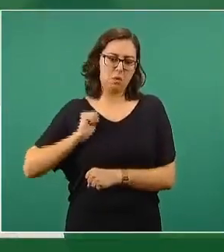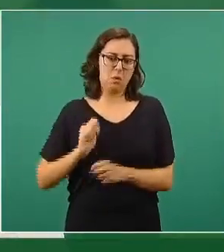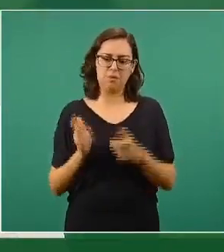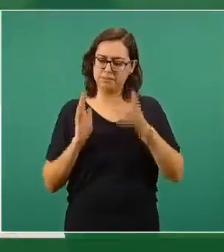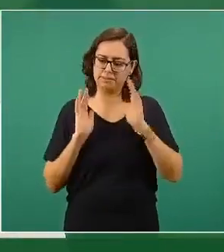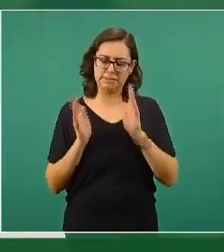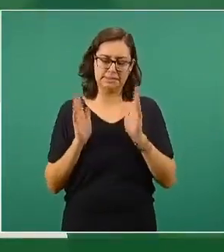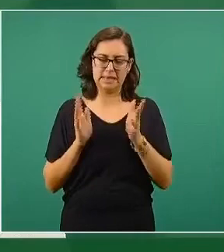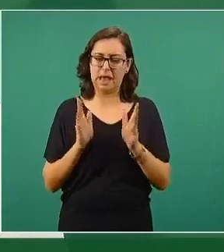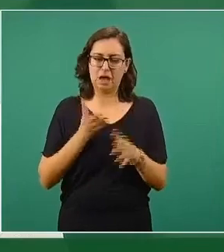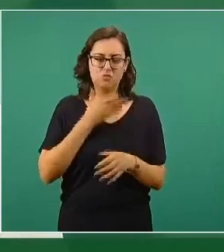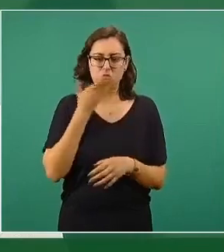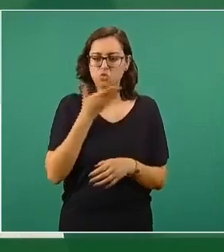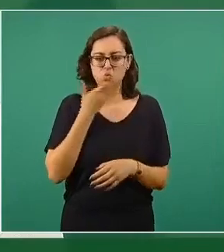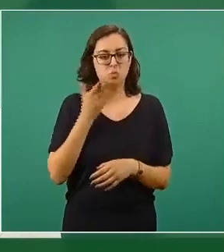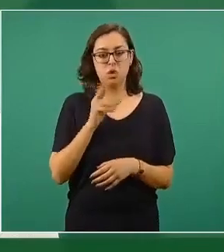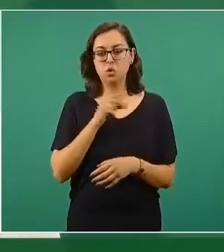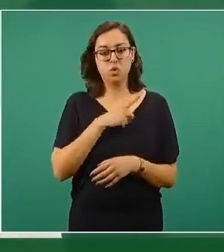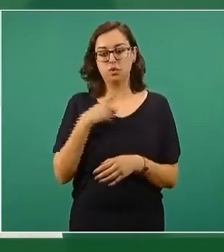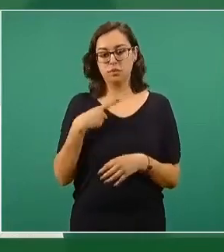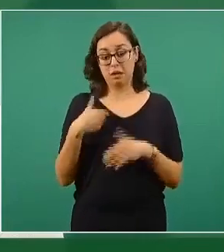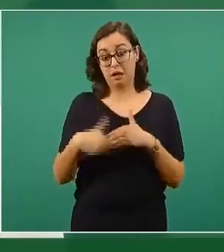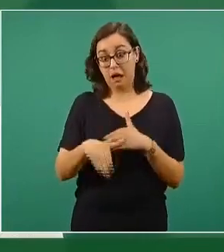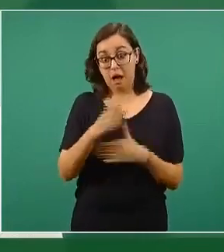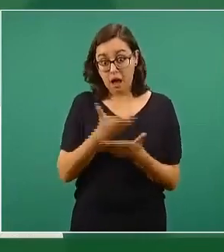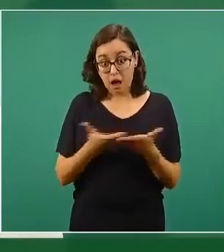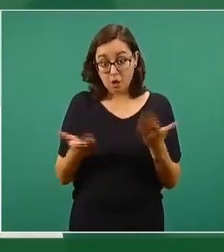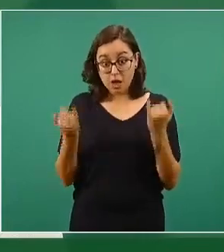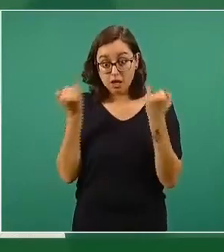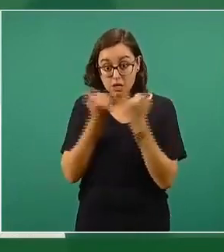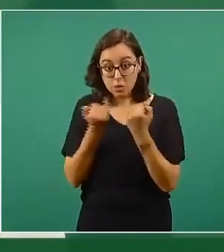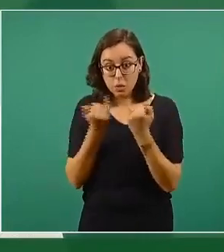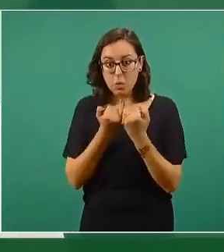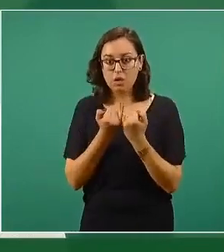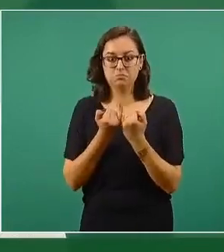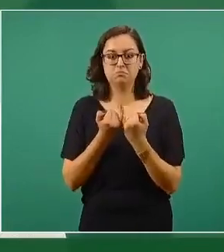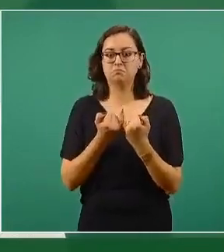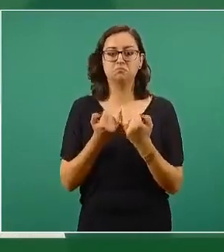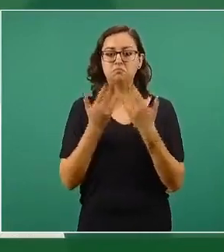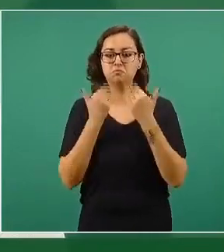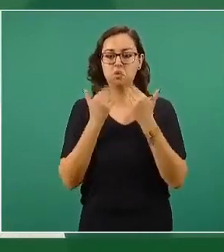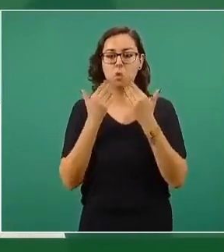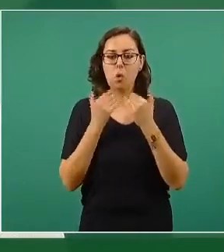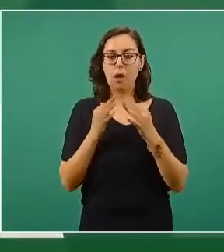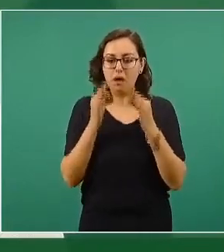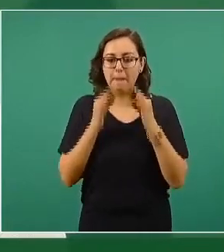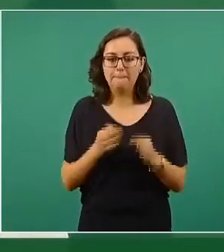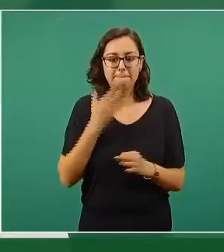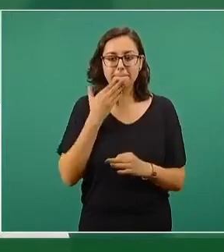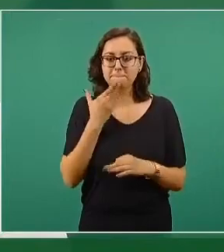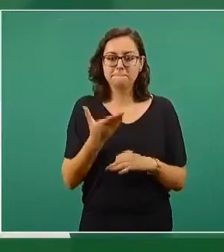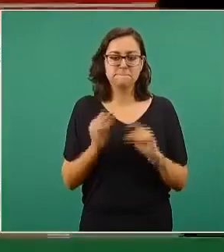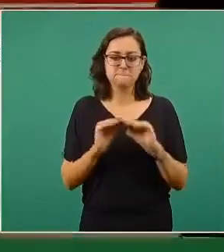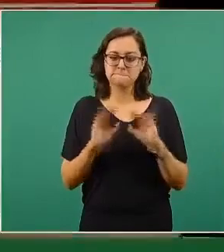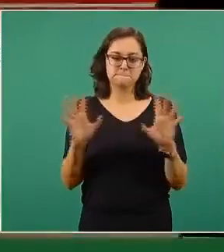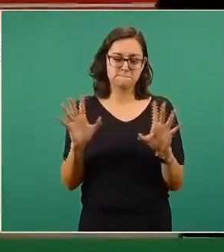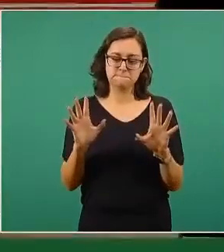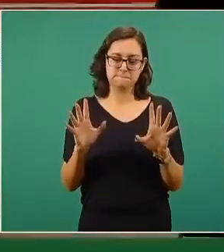o 11 años, pero no es una regla que hoy esté en funcionamiento, no tiene una base científica clara, y